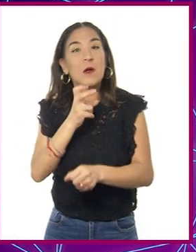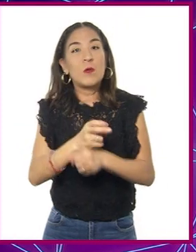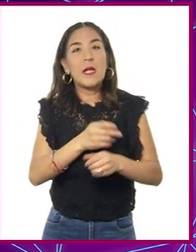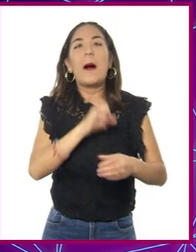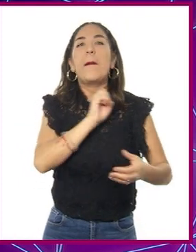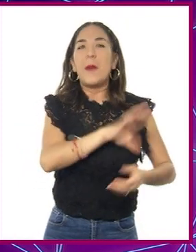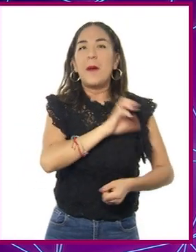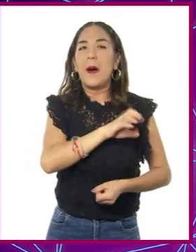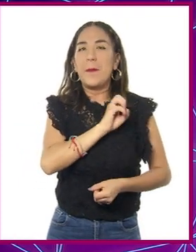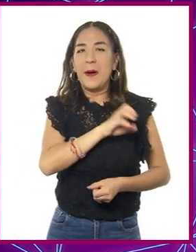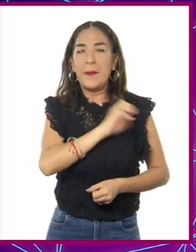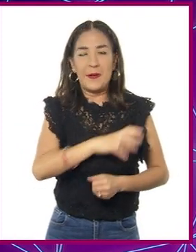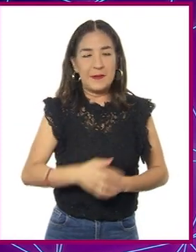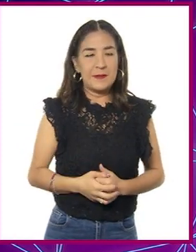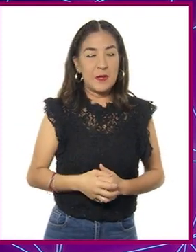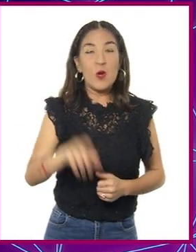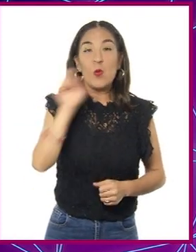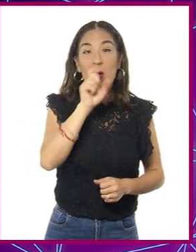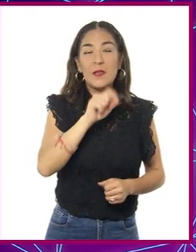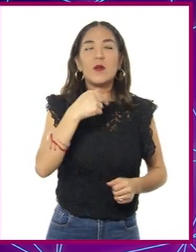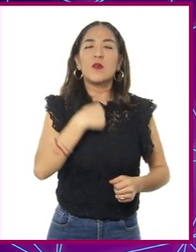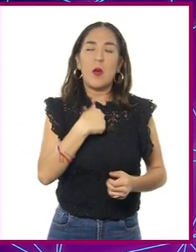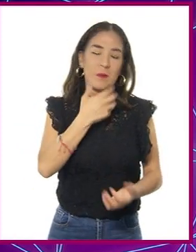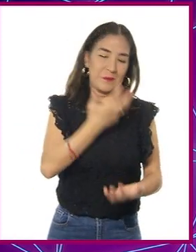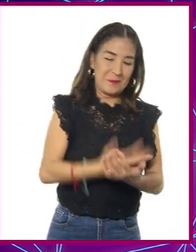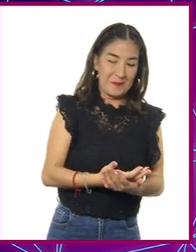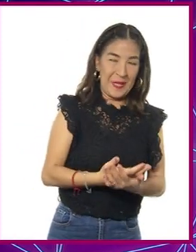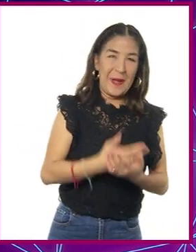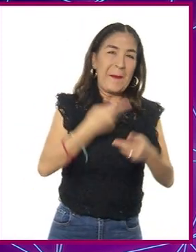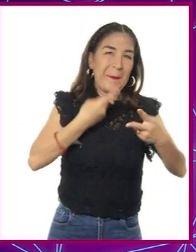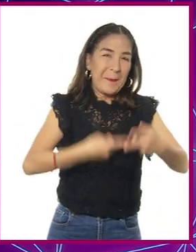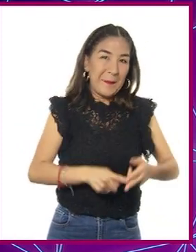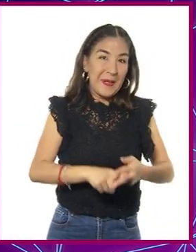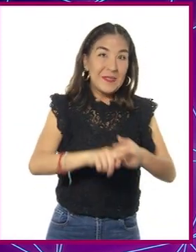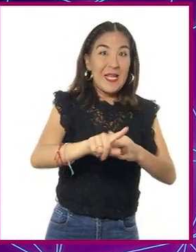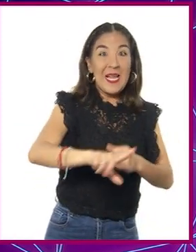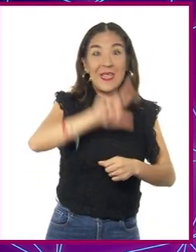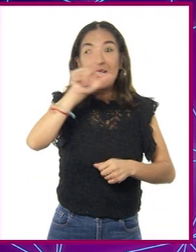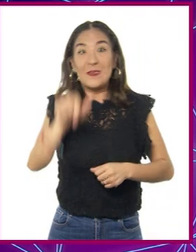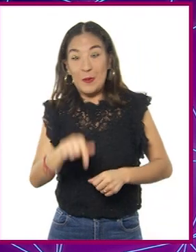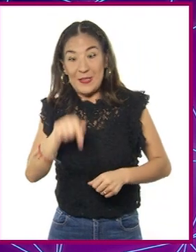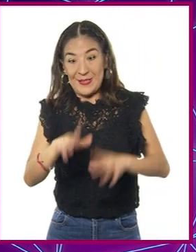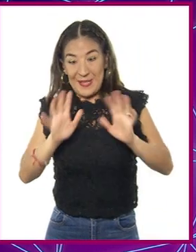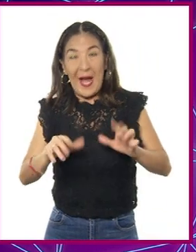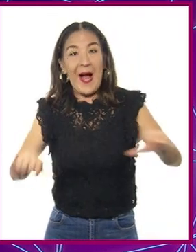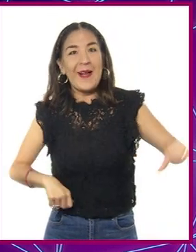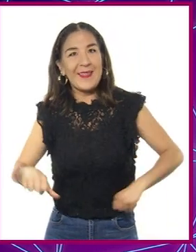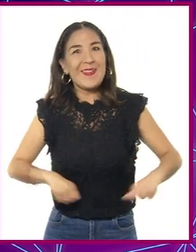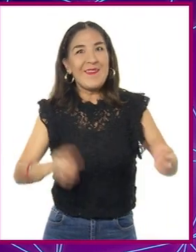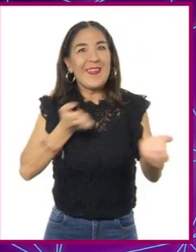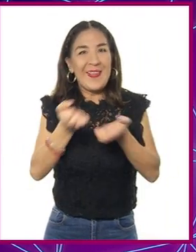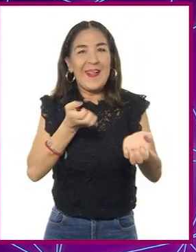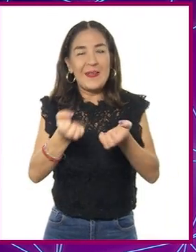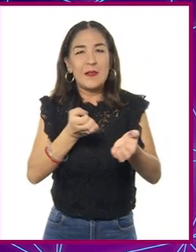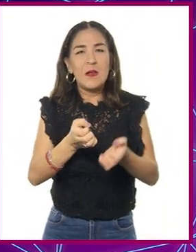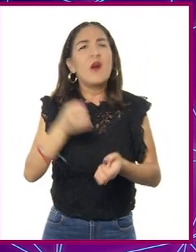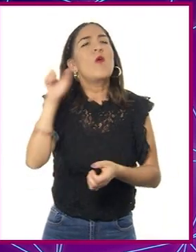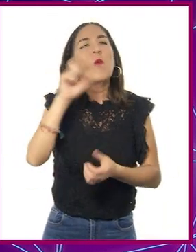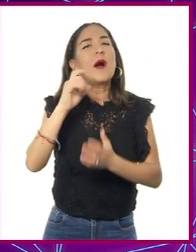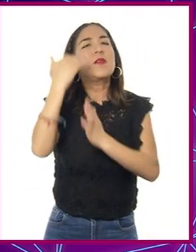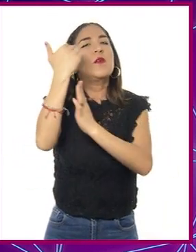Julio. Es decir, cuando pasé de estar en reposo a realizar los ejercicios. ¿Y cuándo